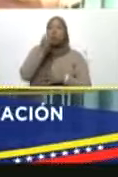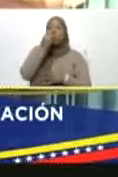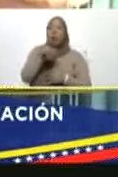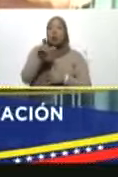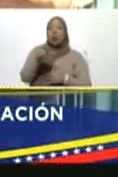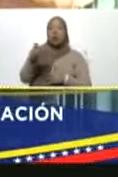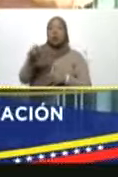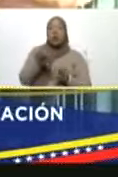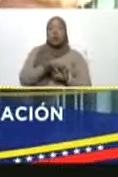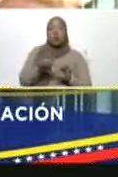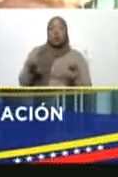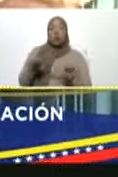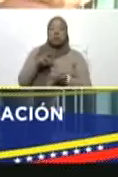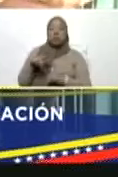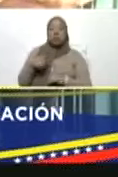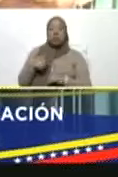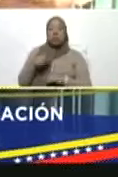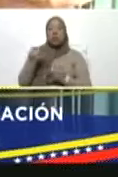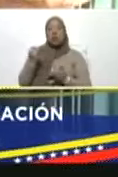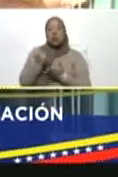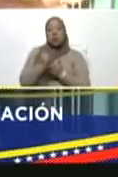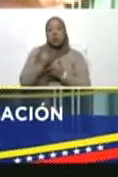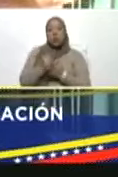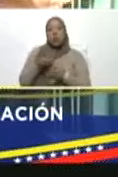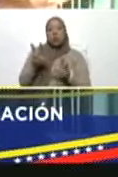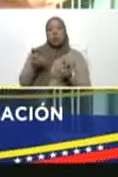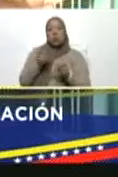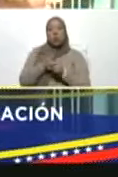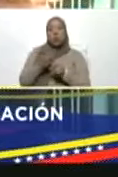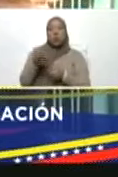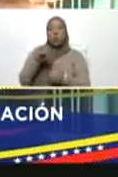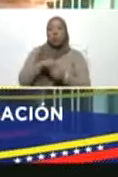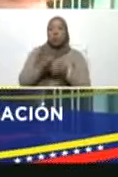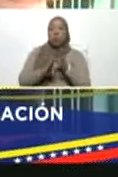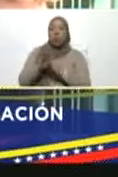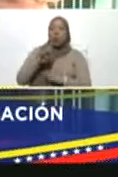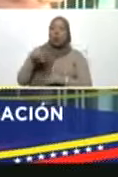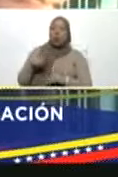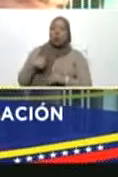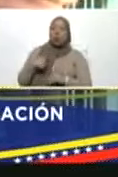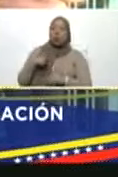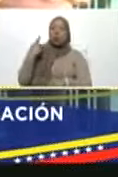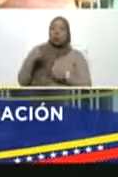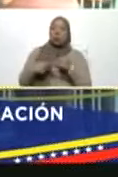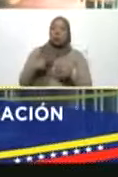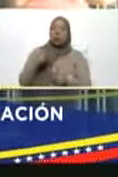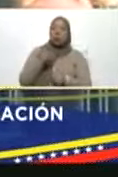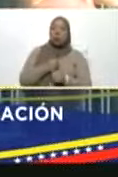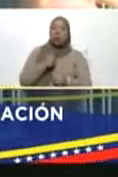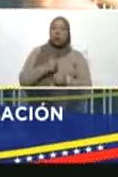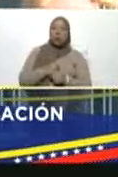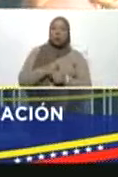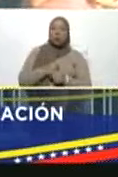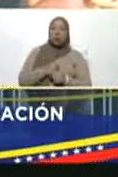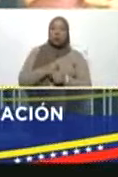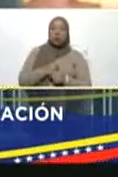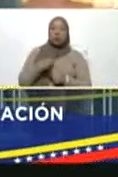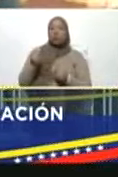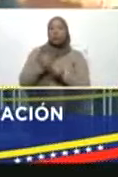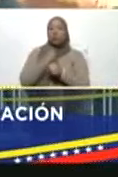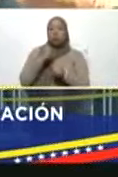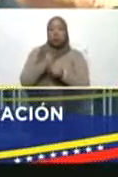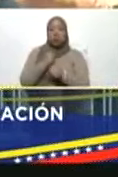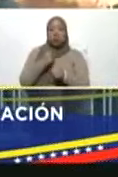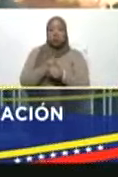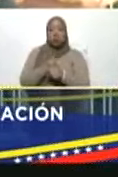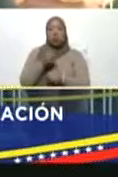calidad educativa. Tenemos una institución totalmente repotenciada y tenemos acá ya material para trabajar,